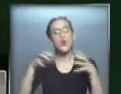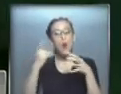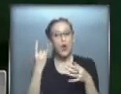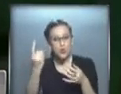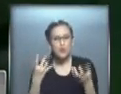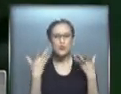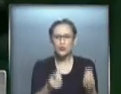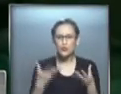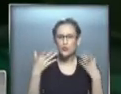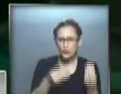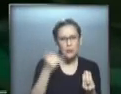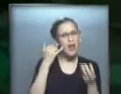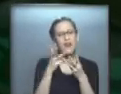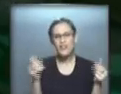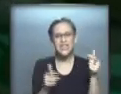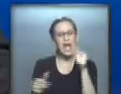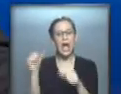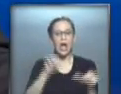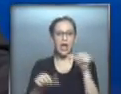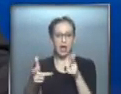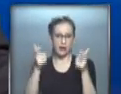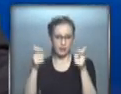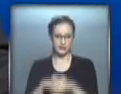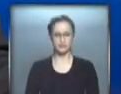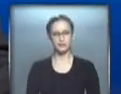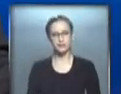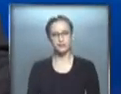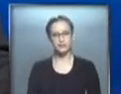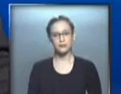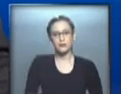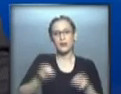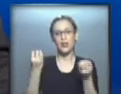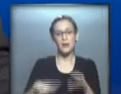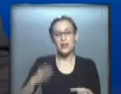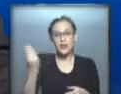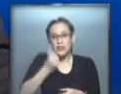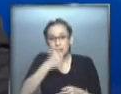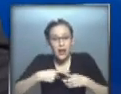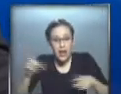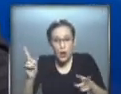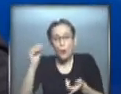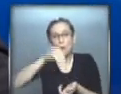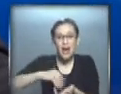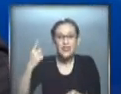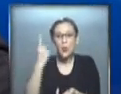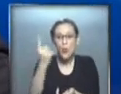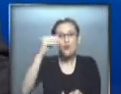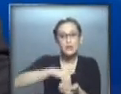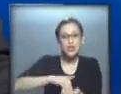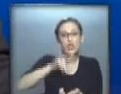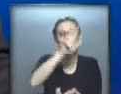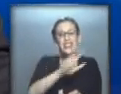para eliminar armas químicas comienza un nuevo fin de semana largo más de 1.300.000